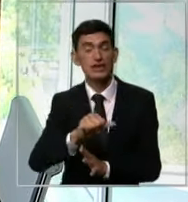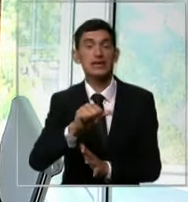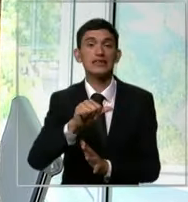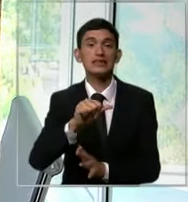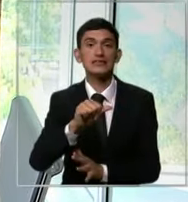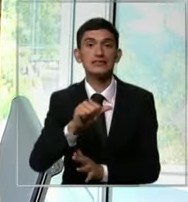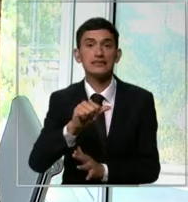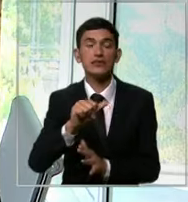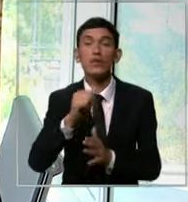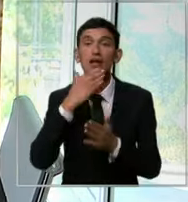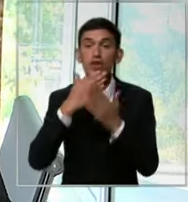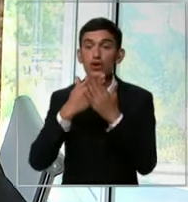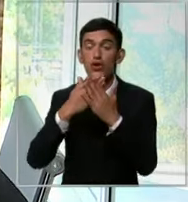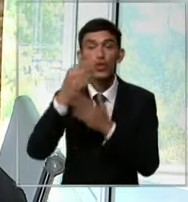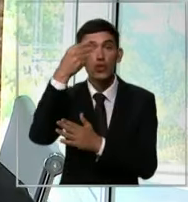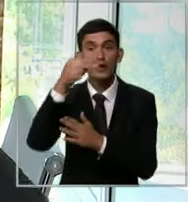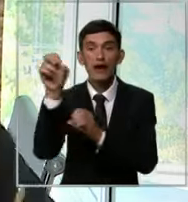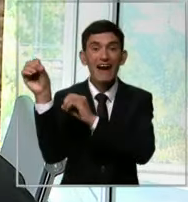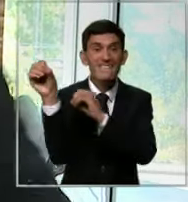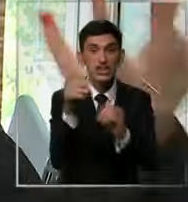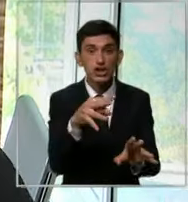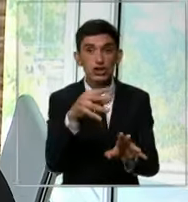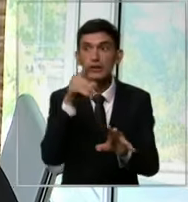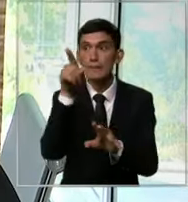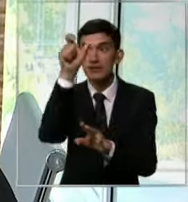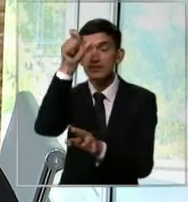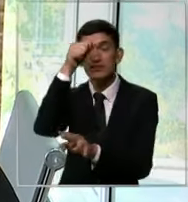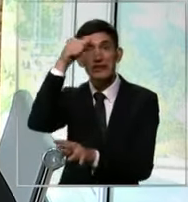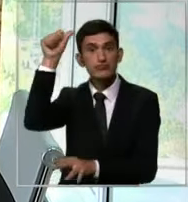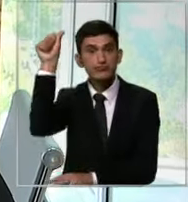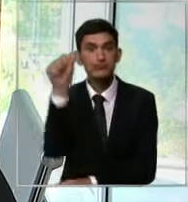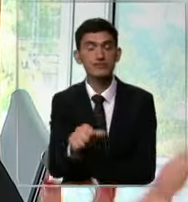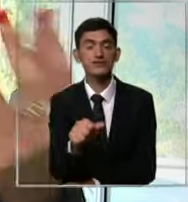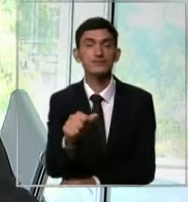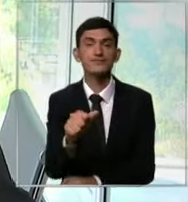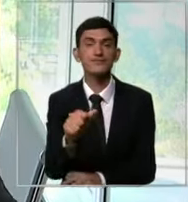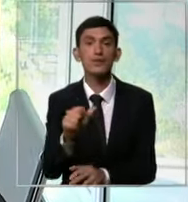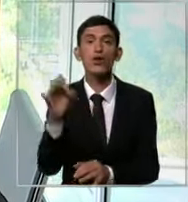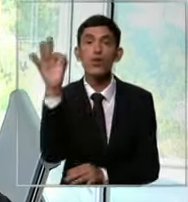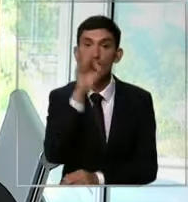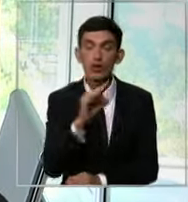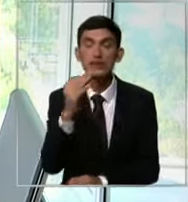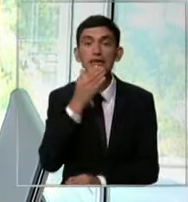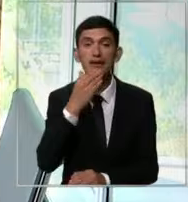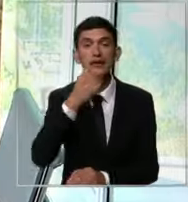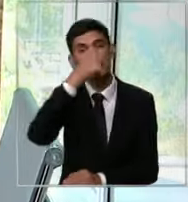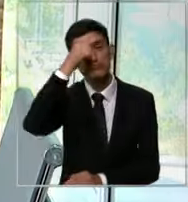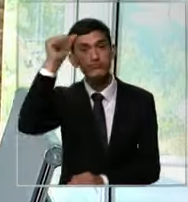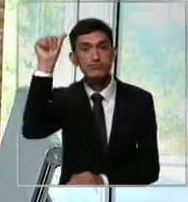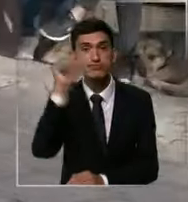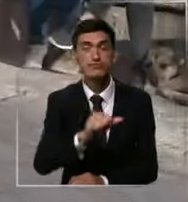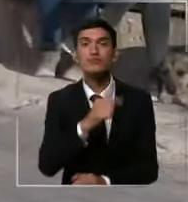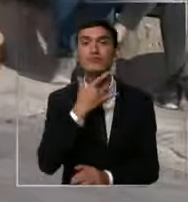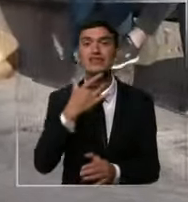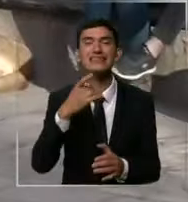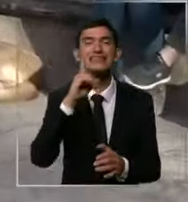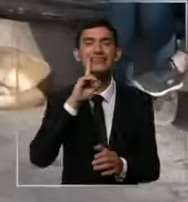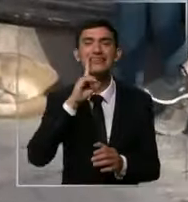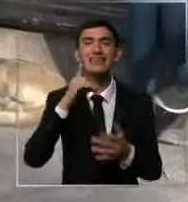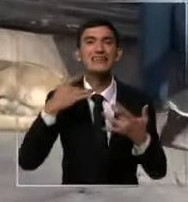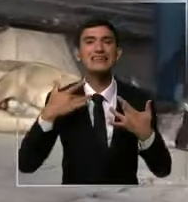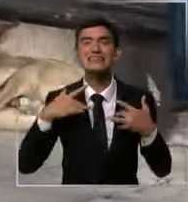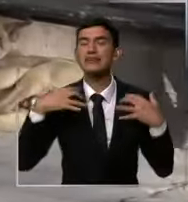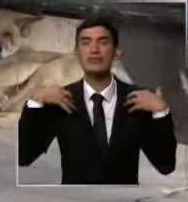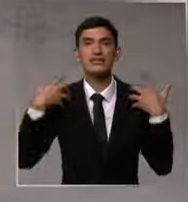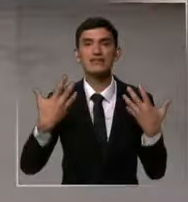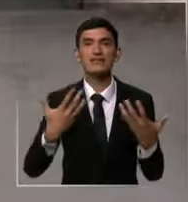por abandono en los casos en que esos animales han sido abandonados, o sancionar por tenencia irresponsable. Cierto es que no